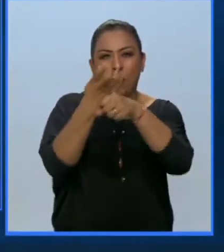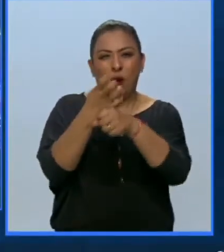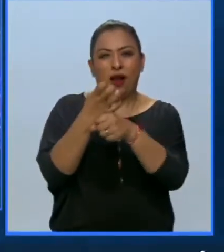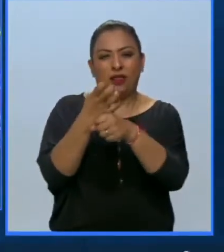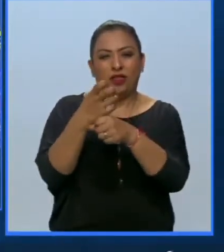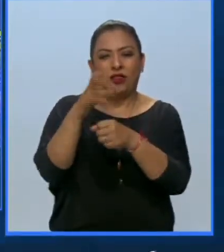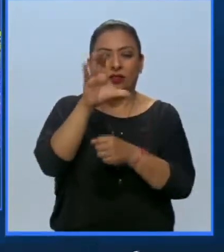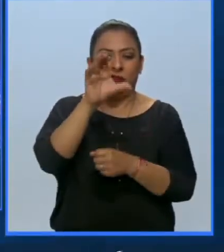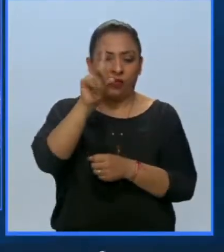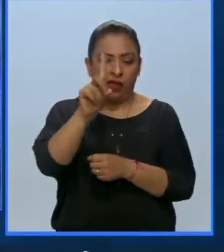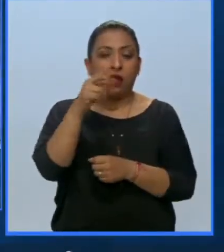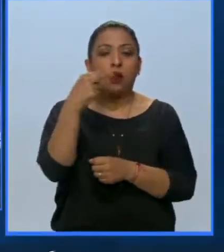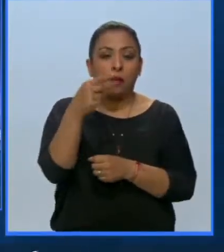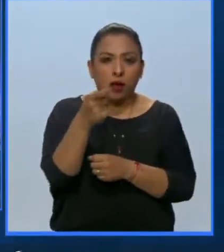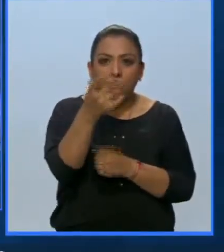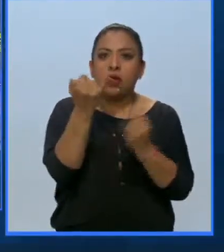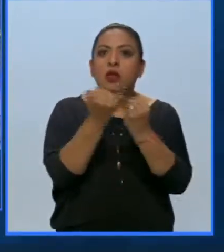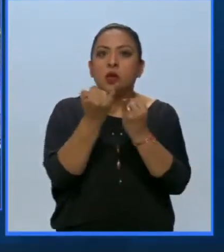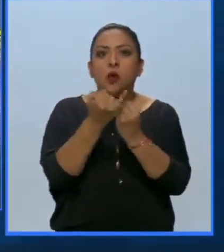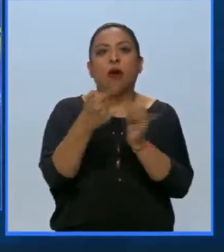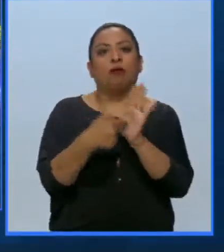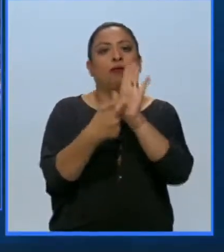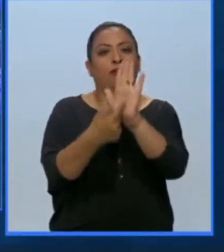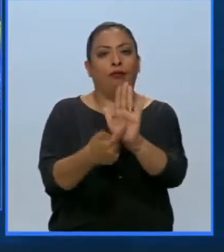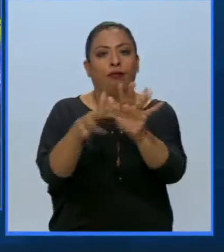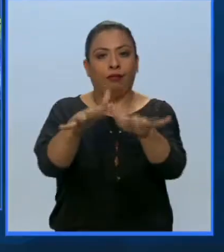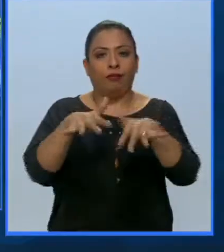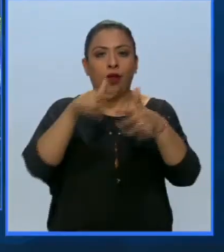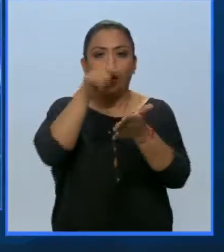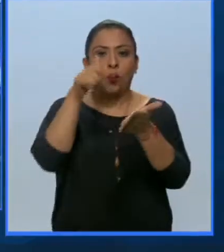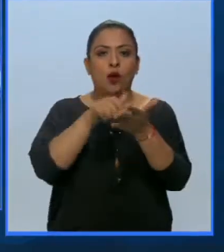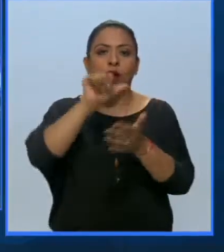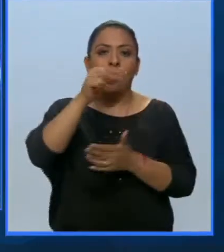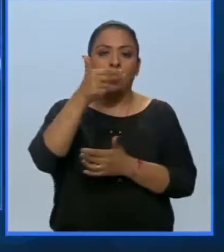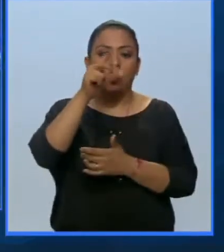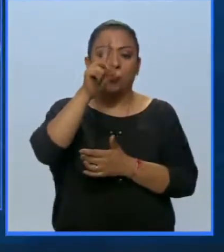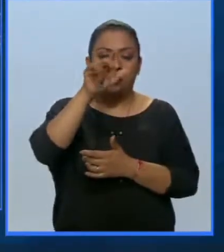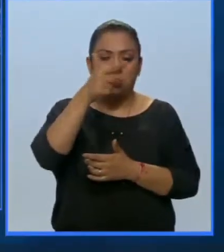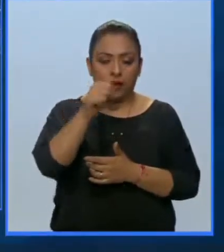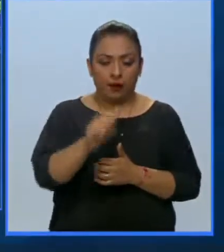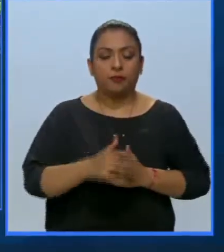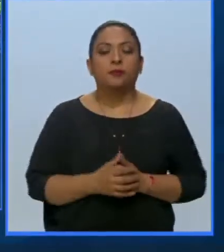álbum, nombre con el que también bautizaron su presentación en la Alhóndiga de Granaditas.